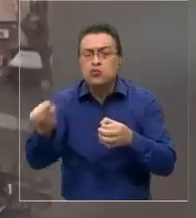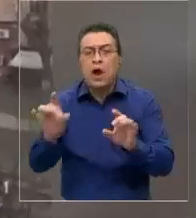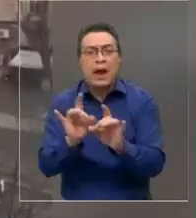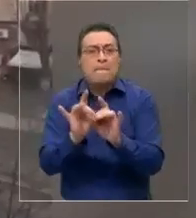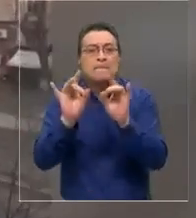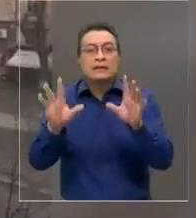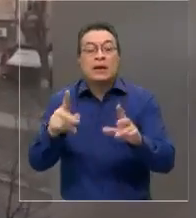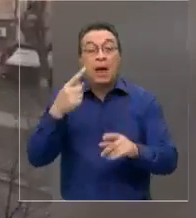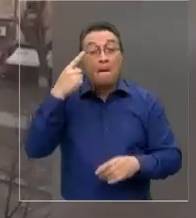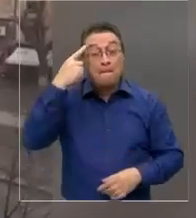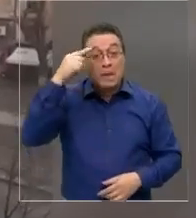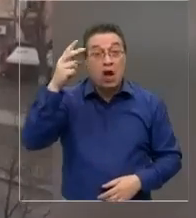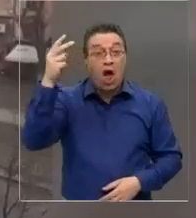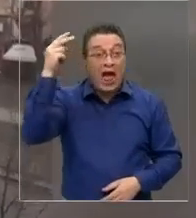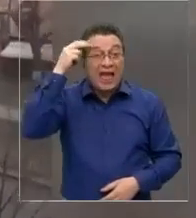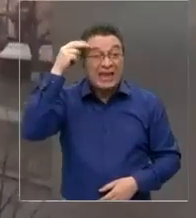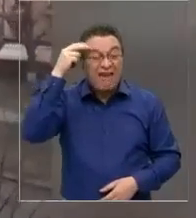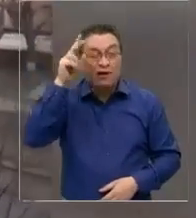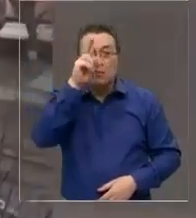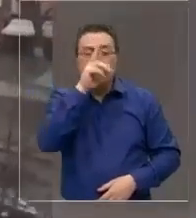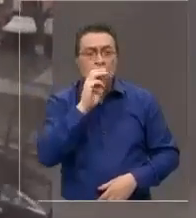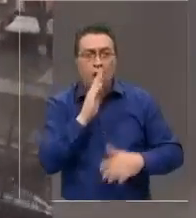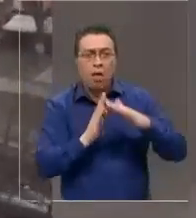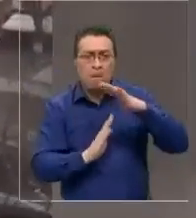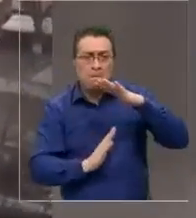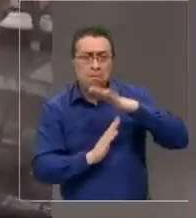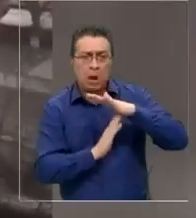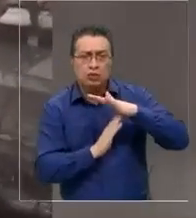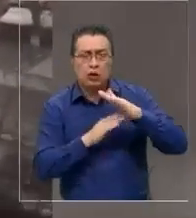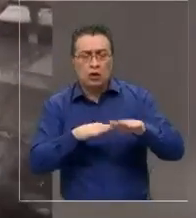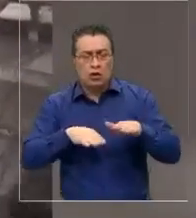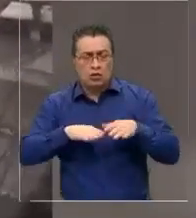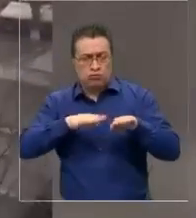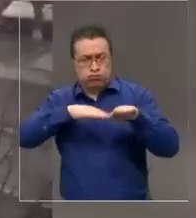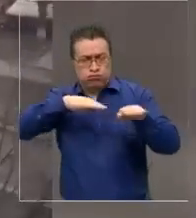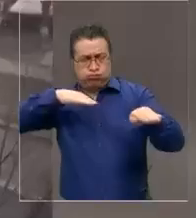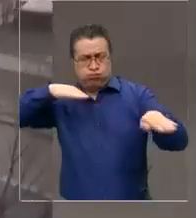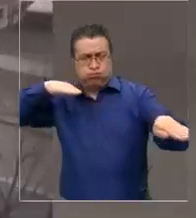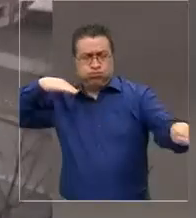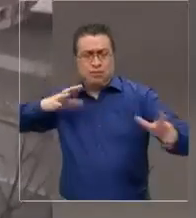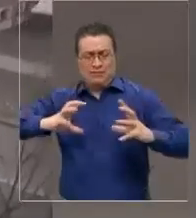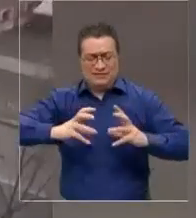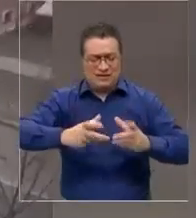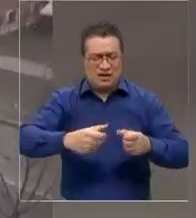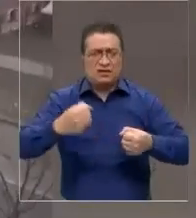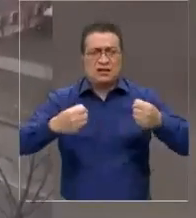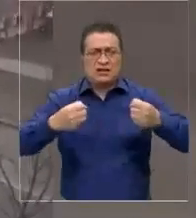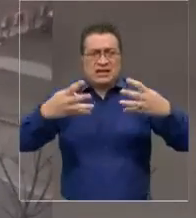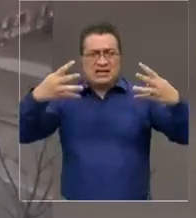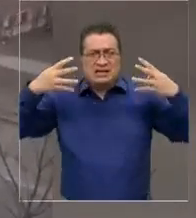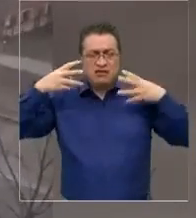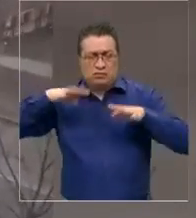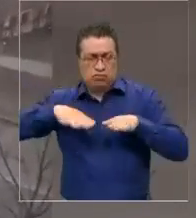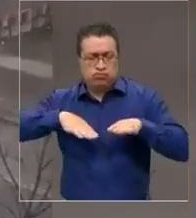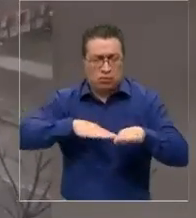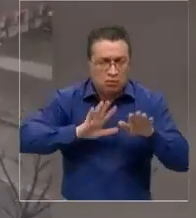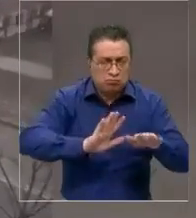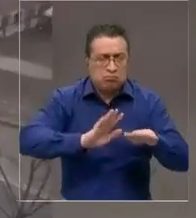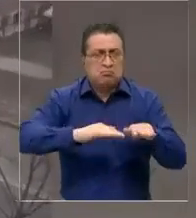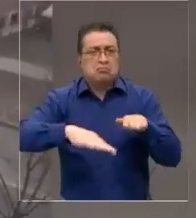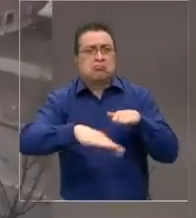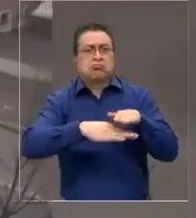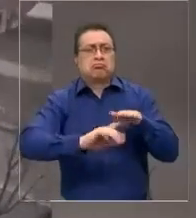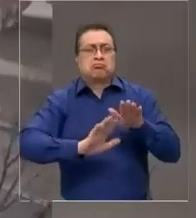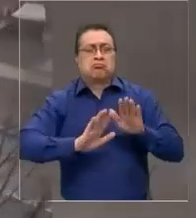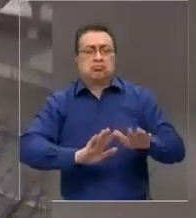embargo, en Kiev pareciera haber una pausa. Este convoy de 60 kilómetros de tanques y camiones no ha seguido avanzando.